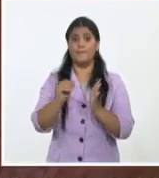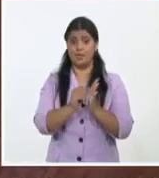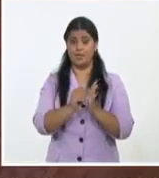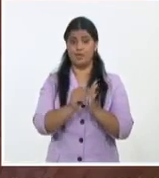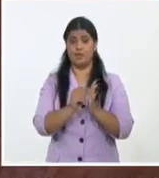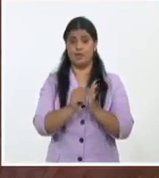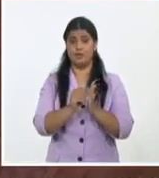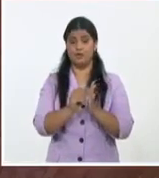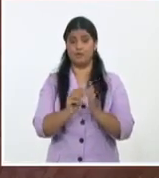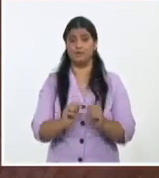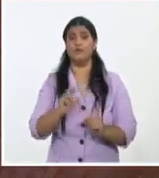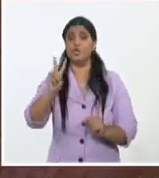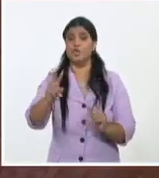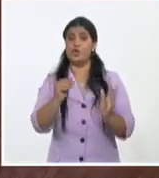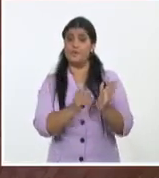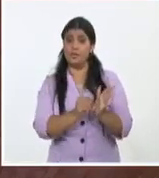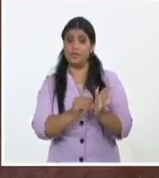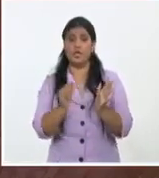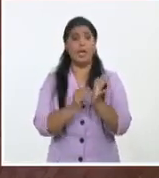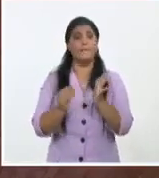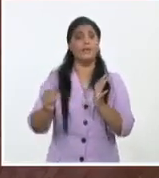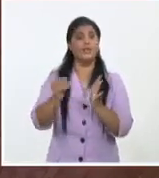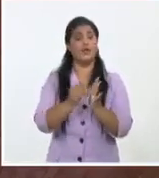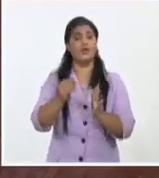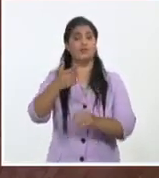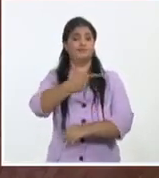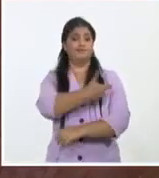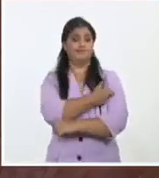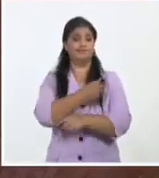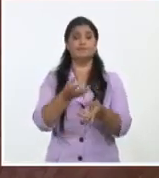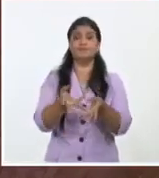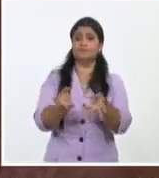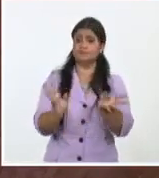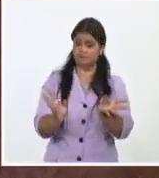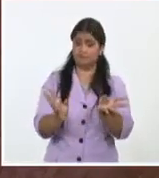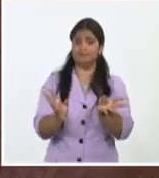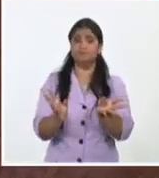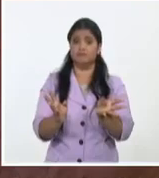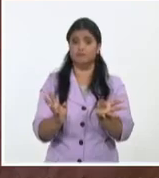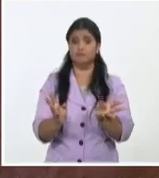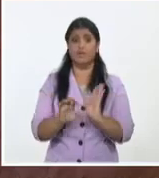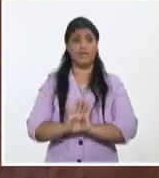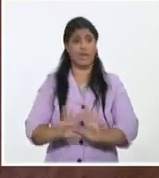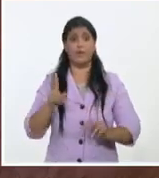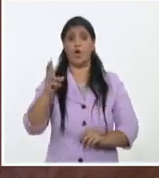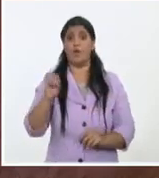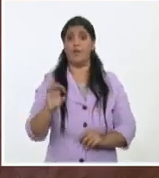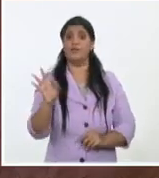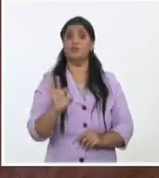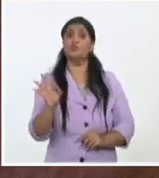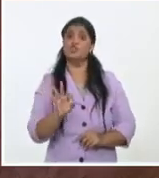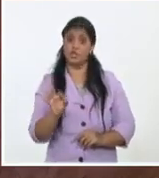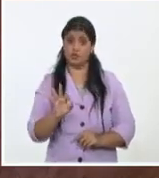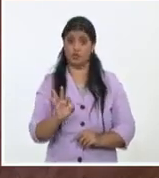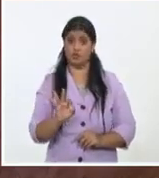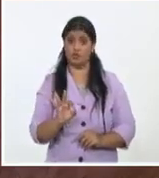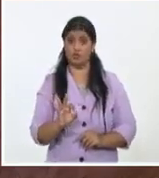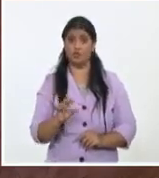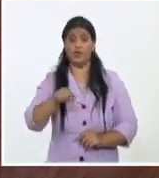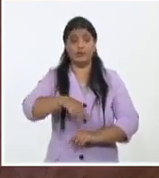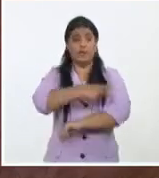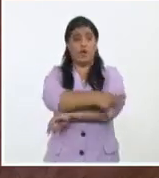que COVAX se propone poder distribuir para poder cubrir solo el 20% de la población de los países